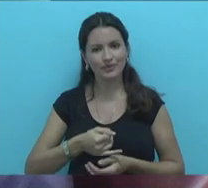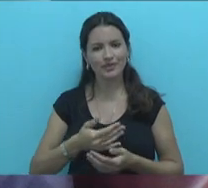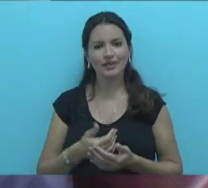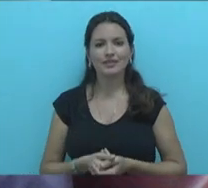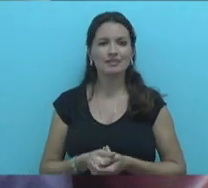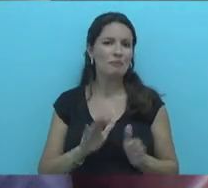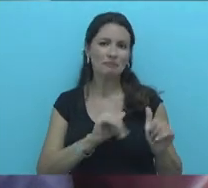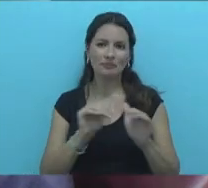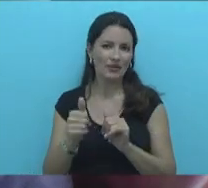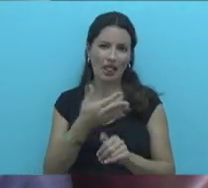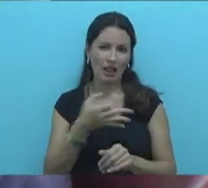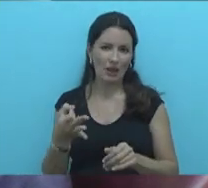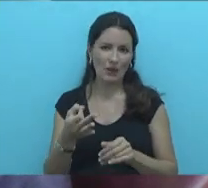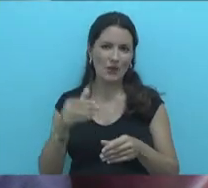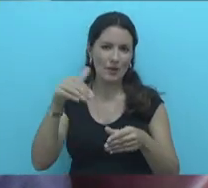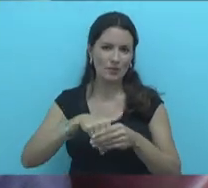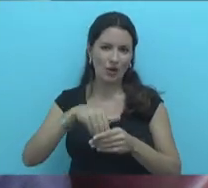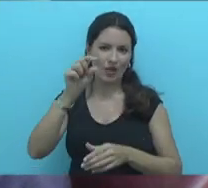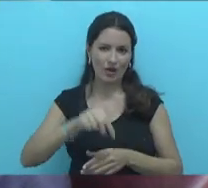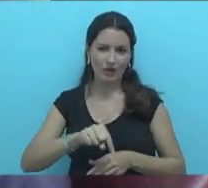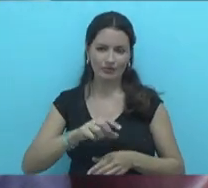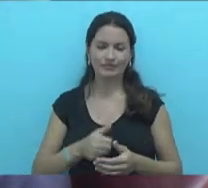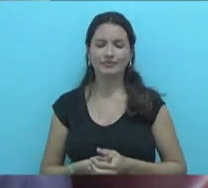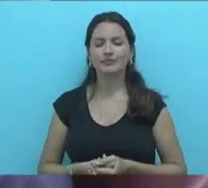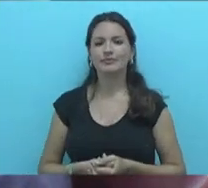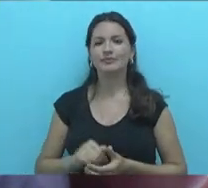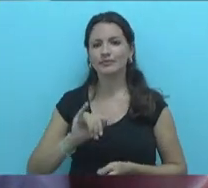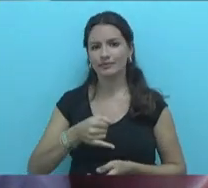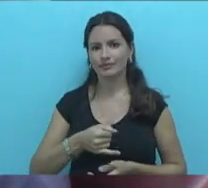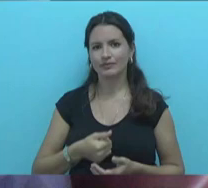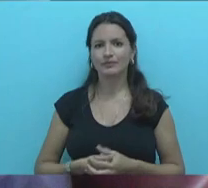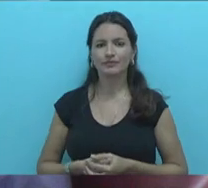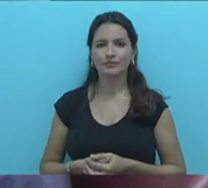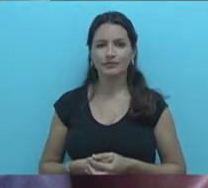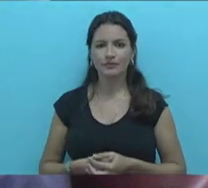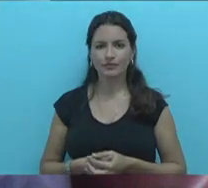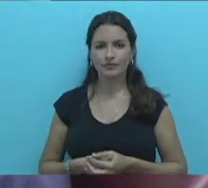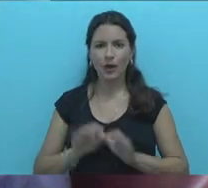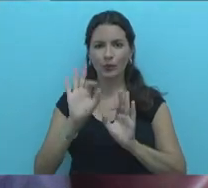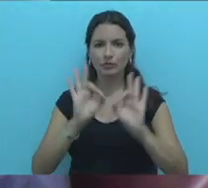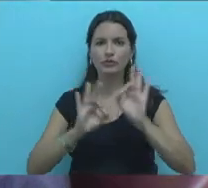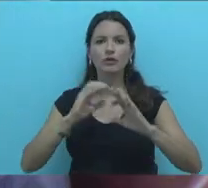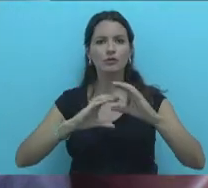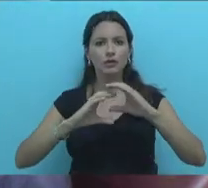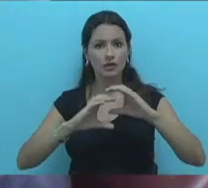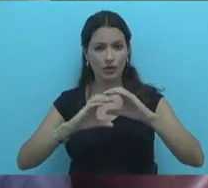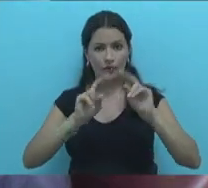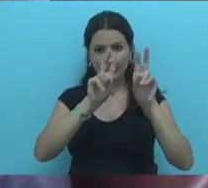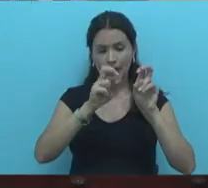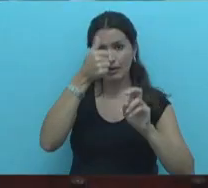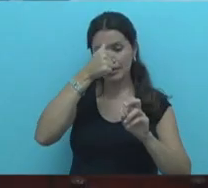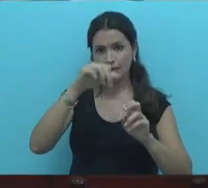dije anteriormente, solicito se reserve en secretaría. Proyectos de comunicación del